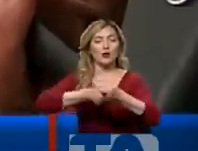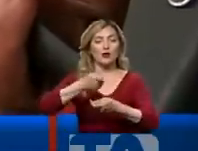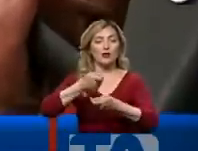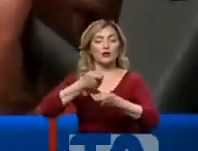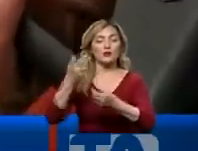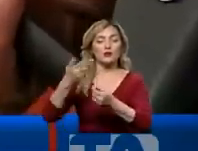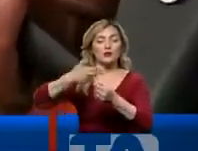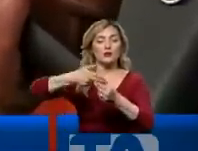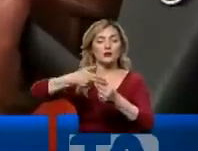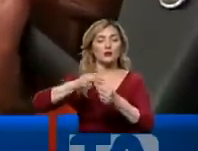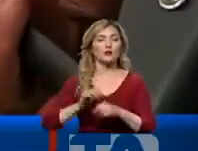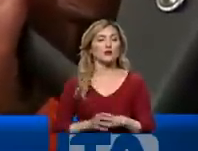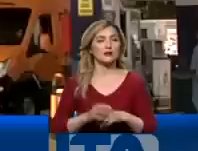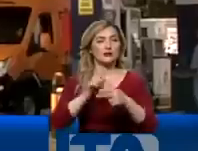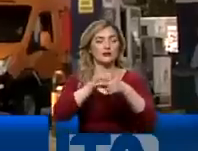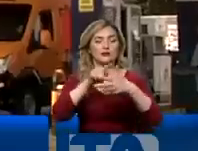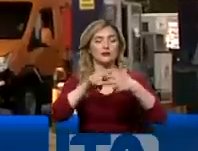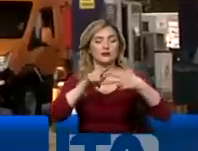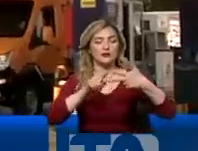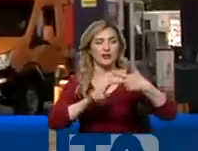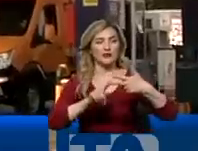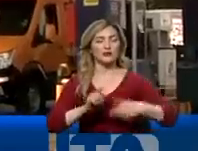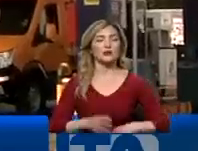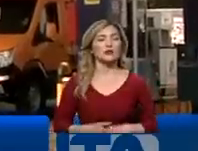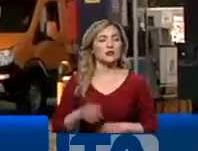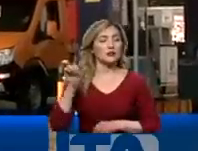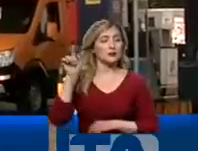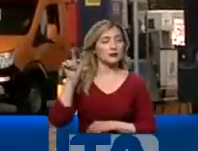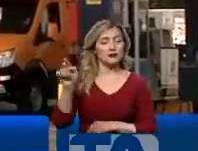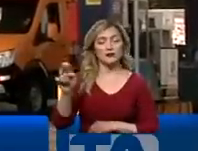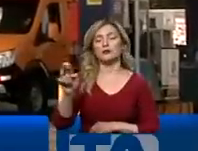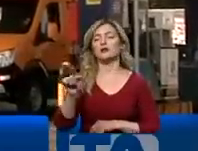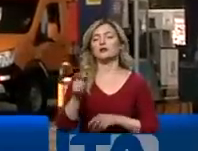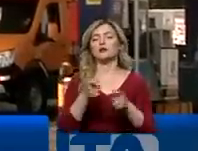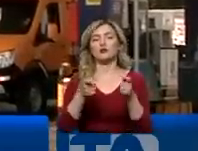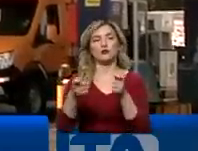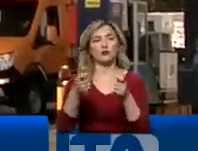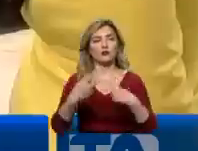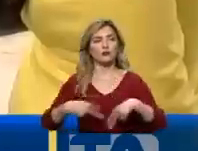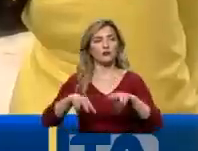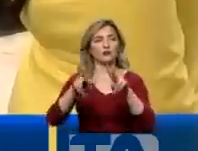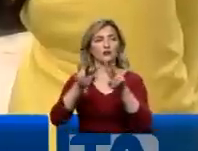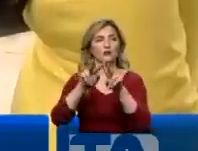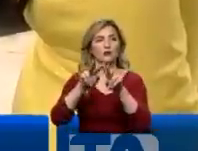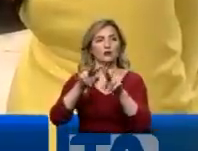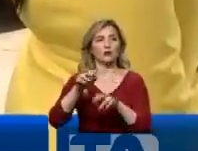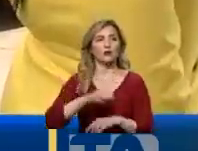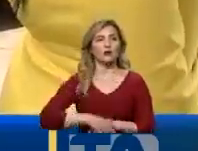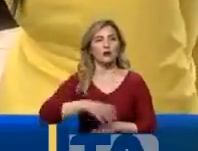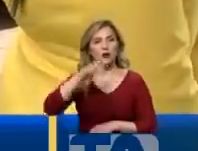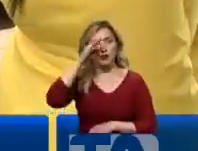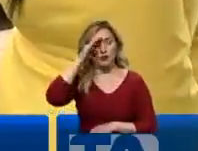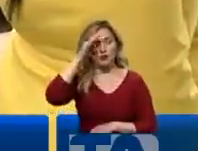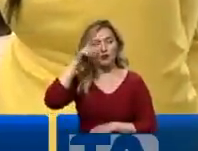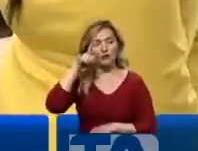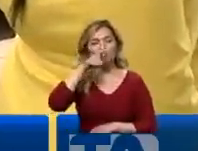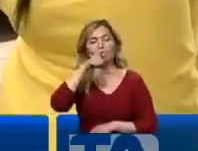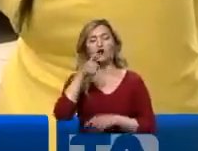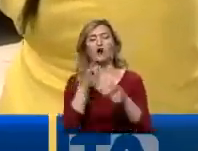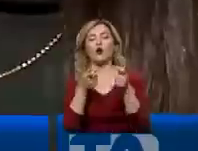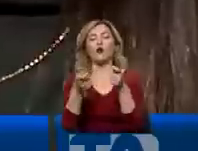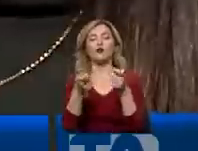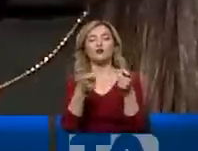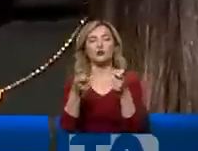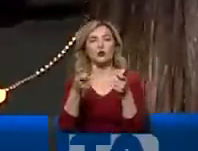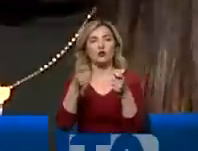Extra, Ecopaís y Diésel sin subsidio. Para controlar la especulación de los precios, funcionarios de la Agencia de Control Hidrocarburífero y la